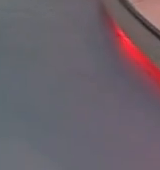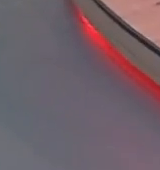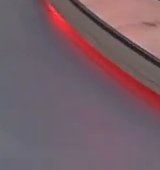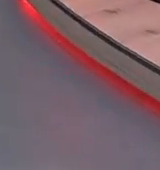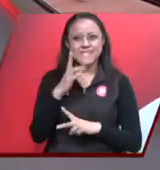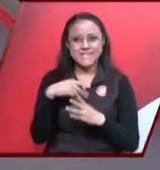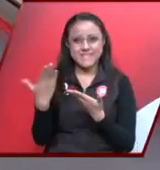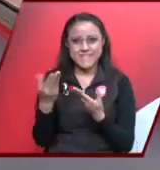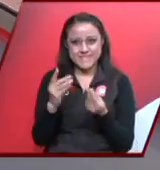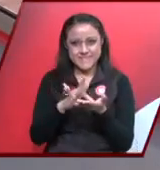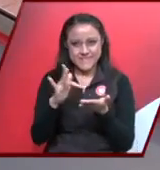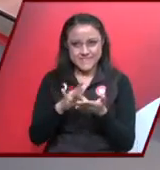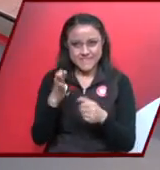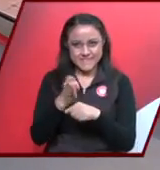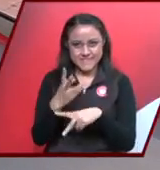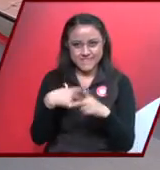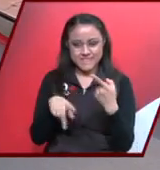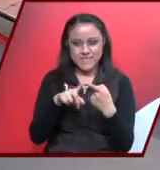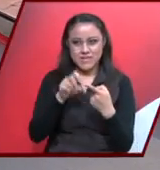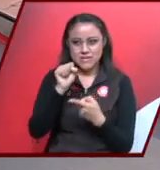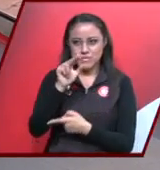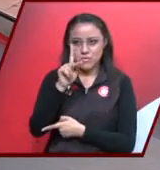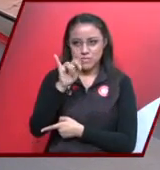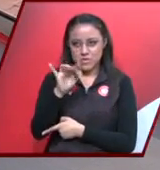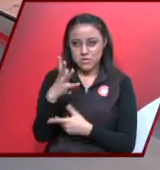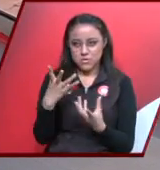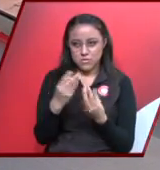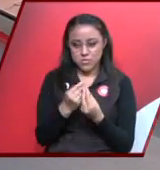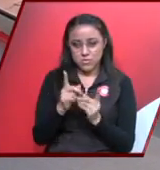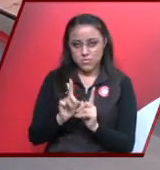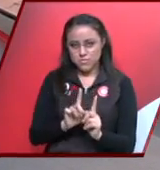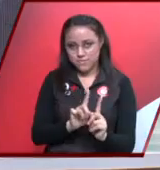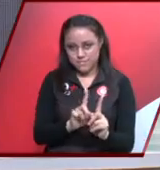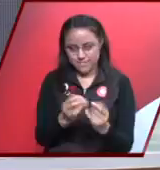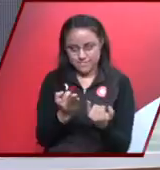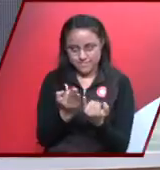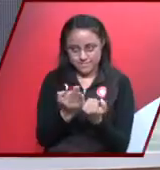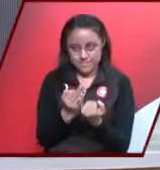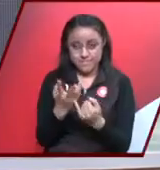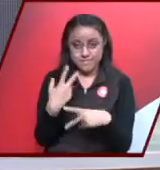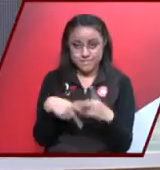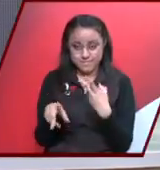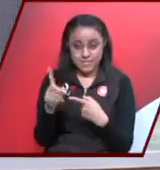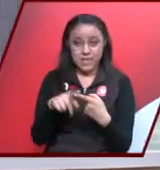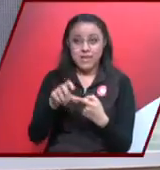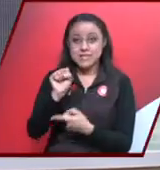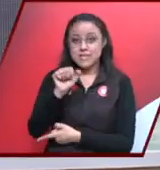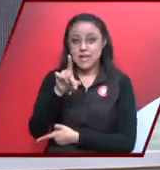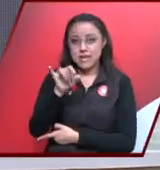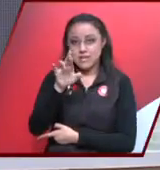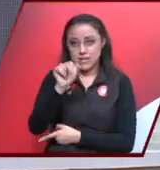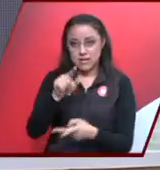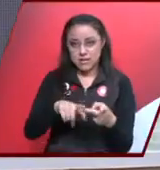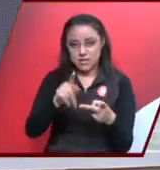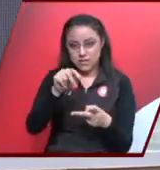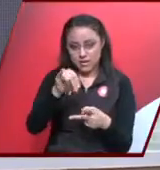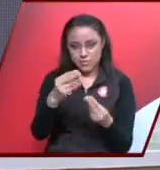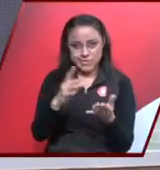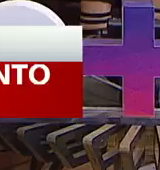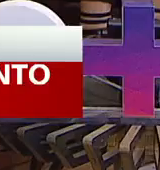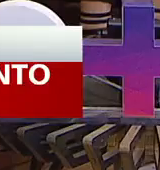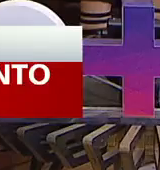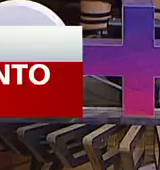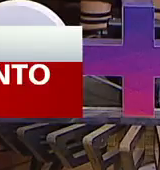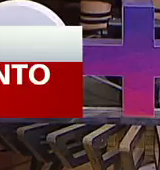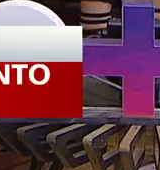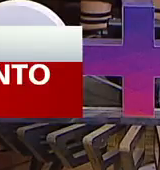Pues bienvenidos, mil gracias a Soporte Médico, Fundación Camina Junto a Mí. Gracias Sandra González Rull y Tania González Rull, bienvenidas, mil gracias por